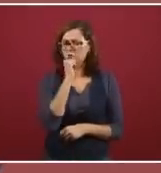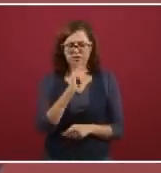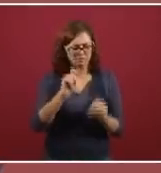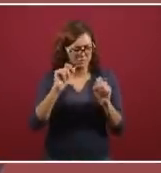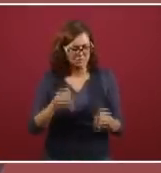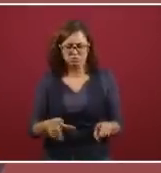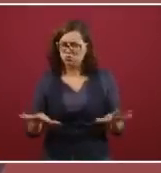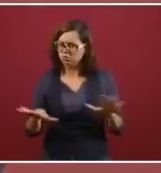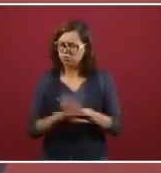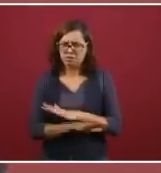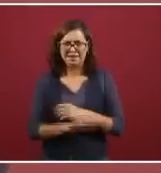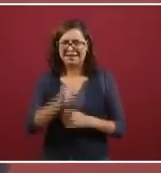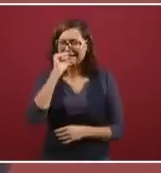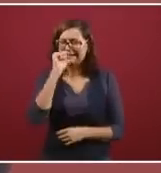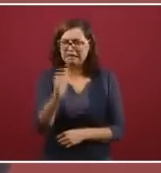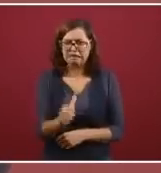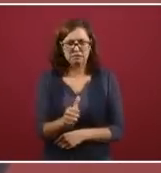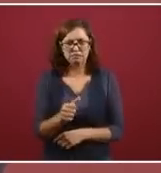modificarse, va a seguir